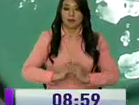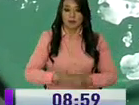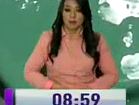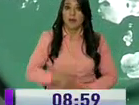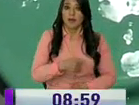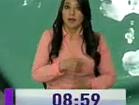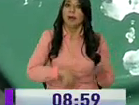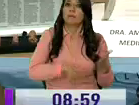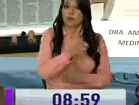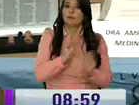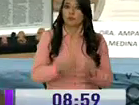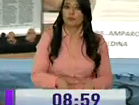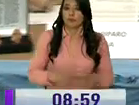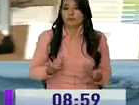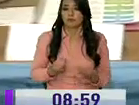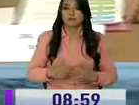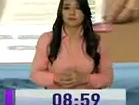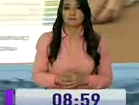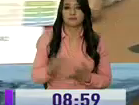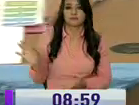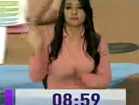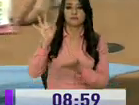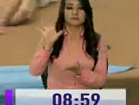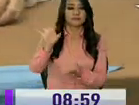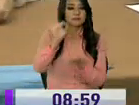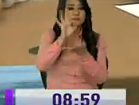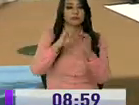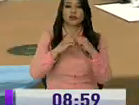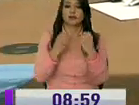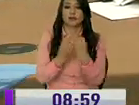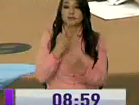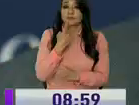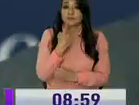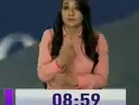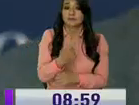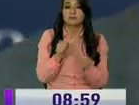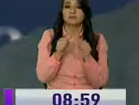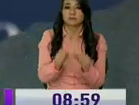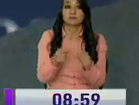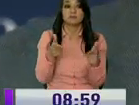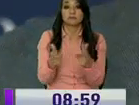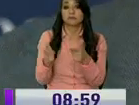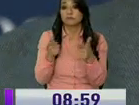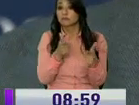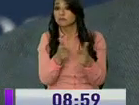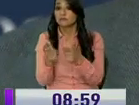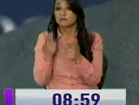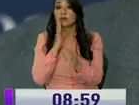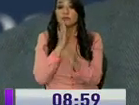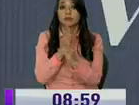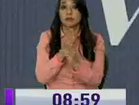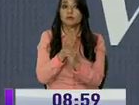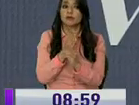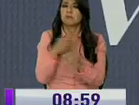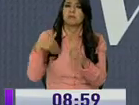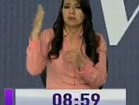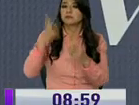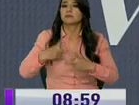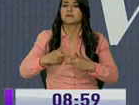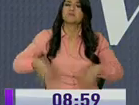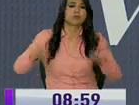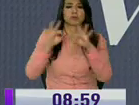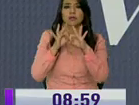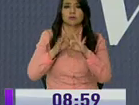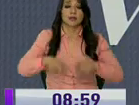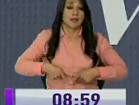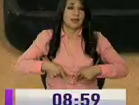estas circunstancias. Los representantes de estas organizaciones aseguraron que se mantendrán vigilantes con el objetivo de que prevalezca su lema, el cual